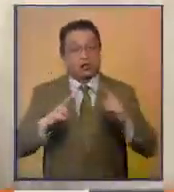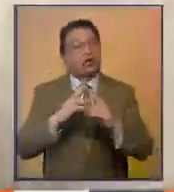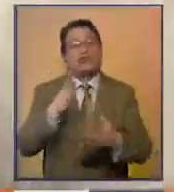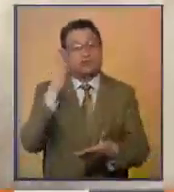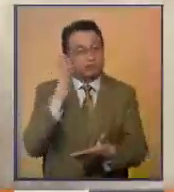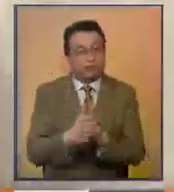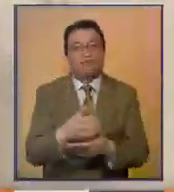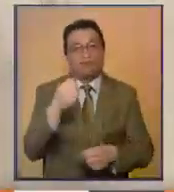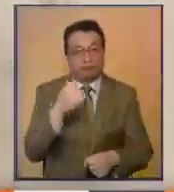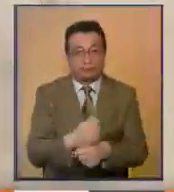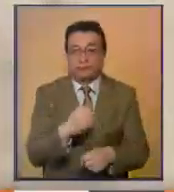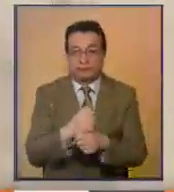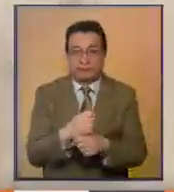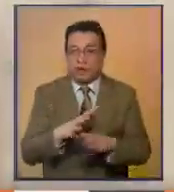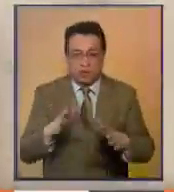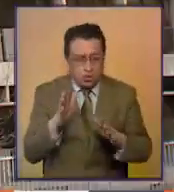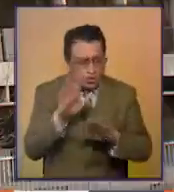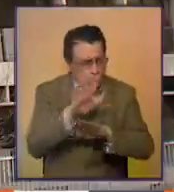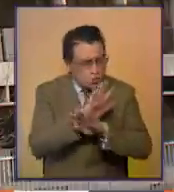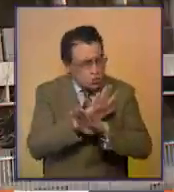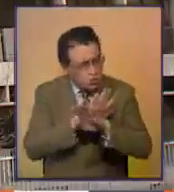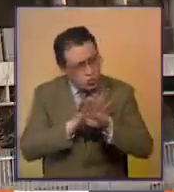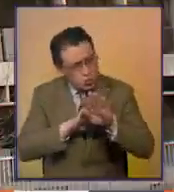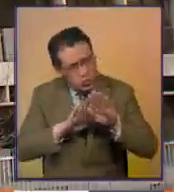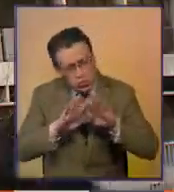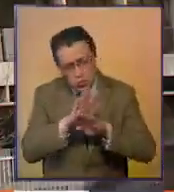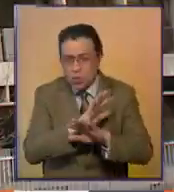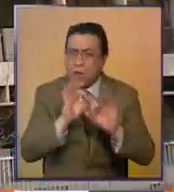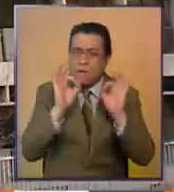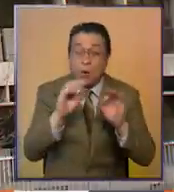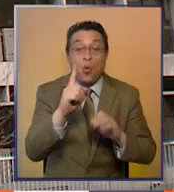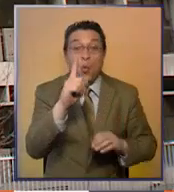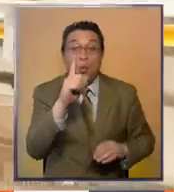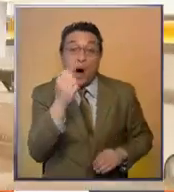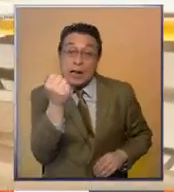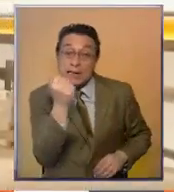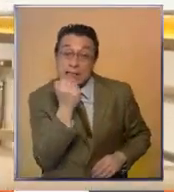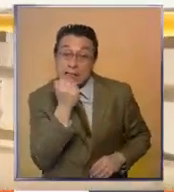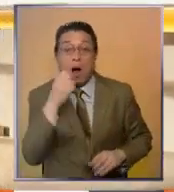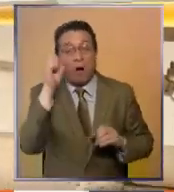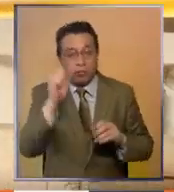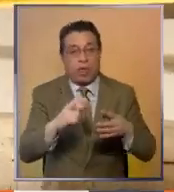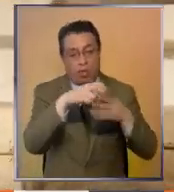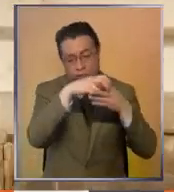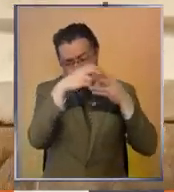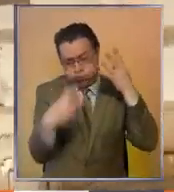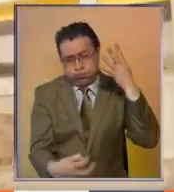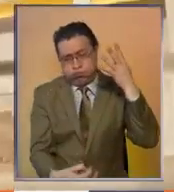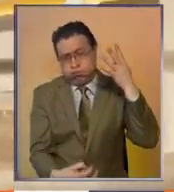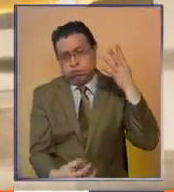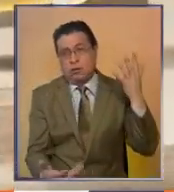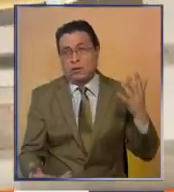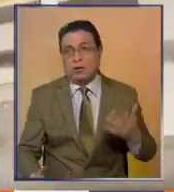ser extremadamente cuidadosos. Una equivocación y podrían caer al vacío.